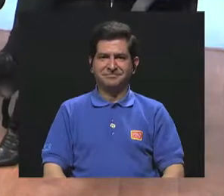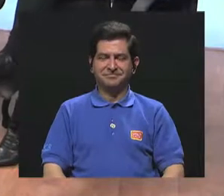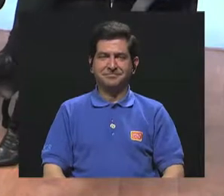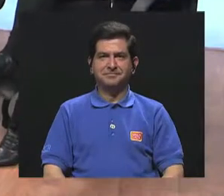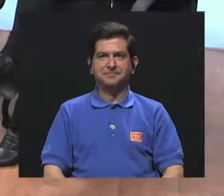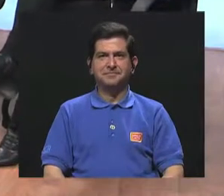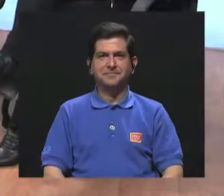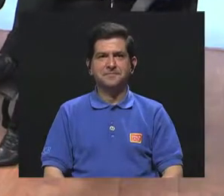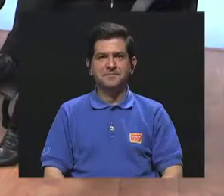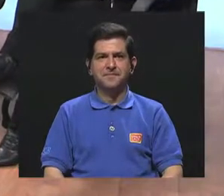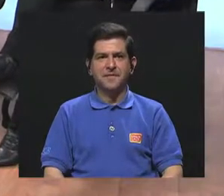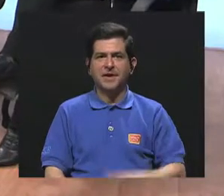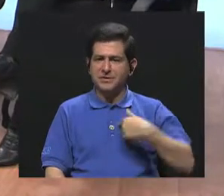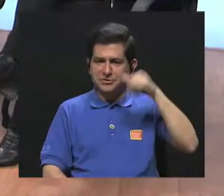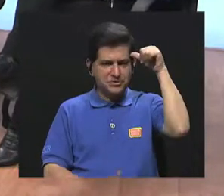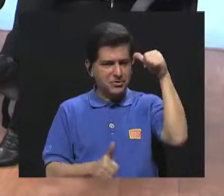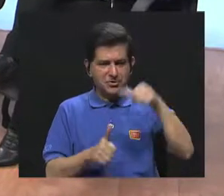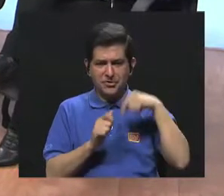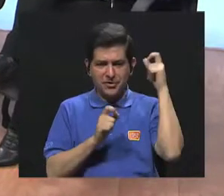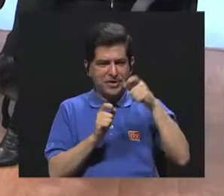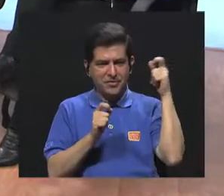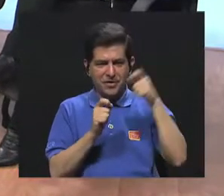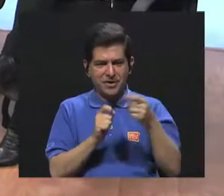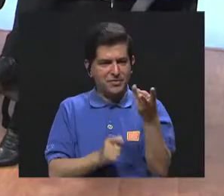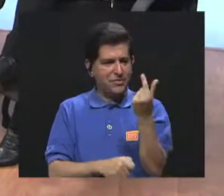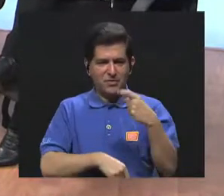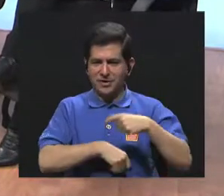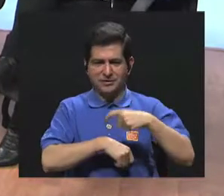Bueno, no recuerdo exactamente hace cuánto,